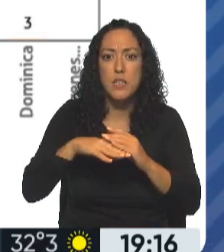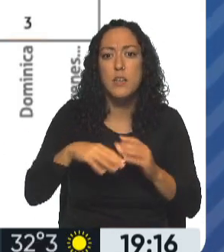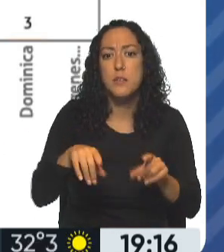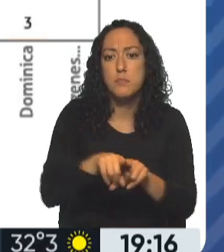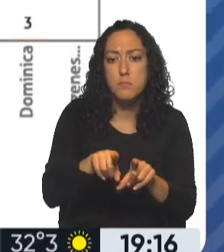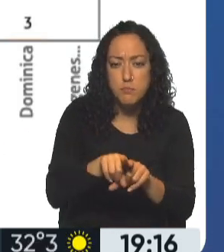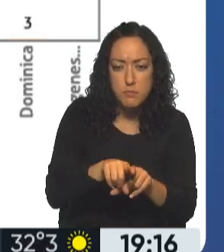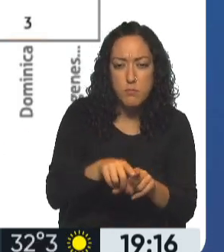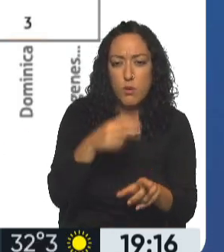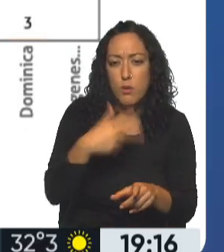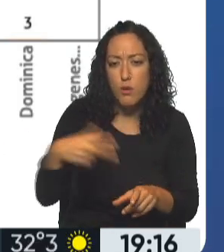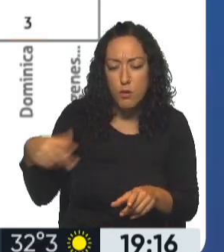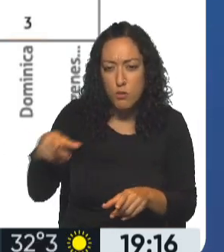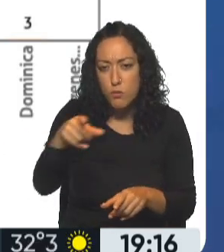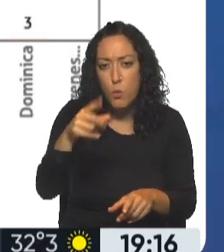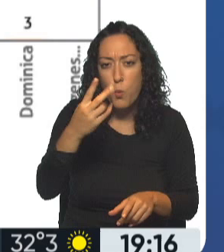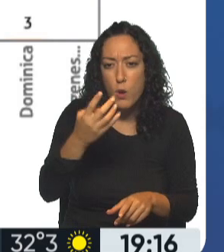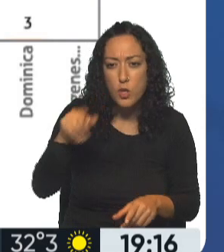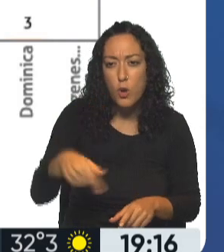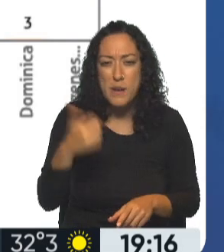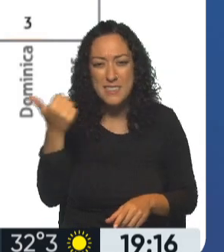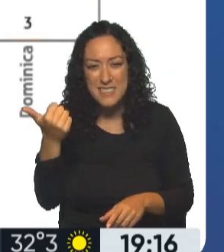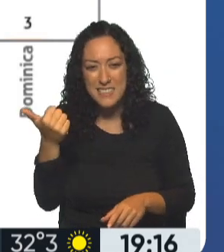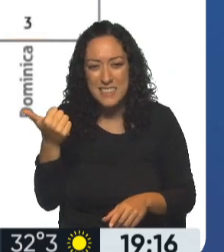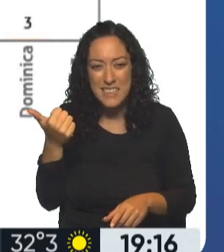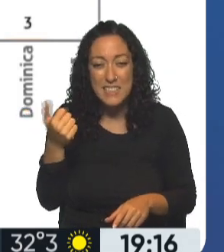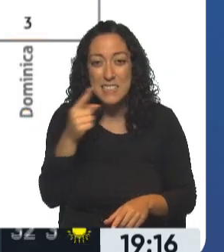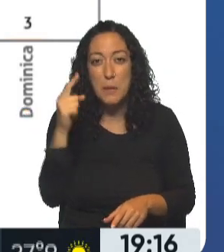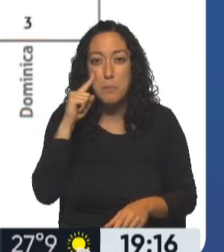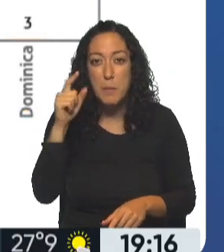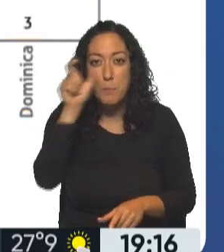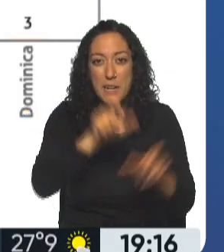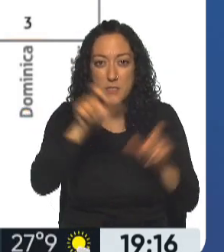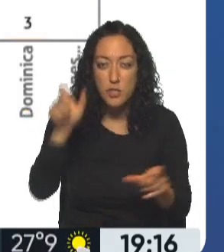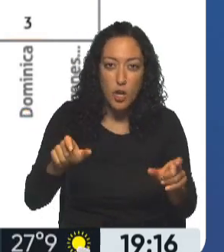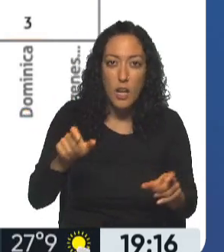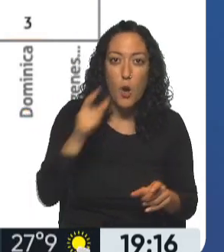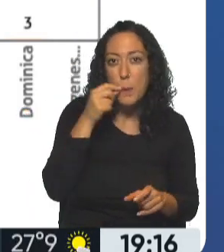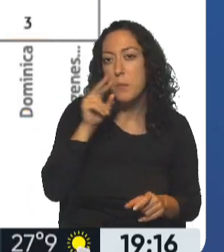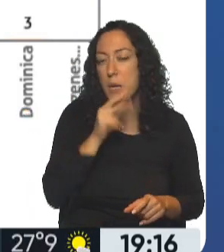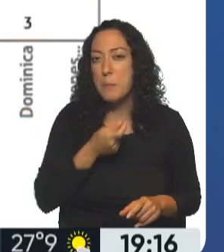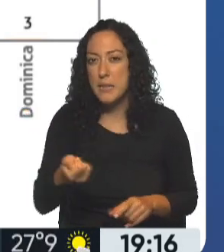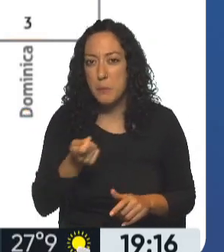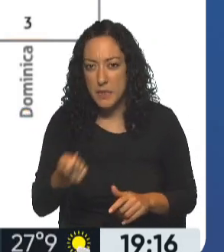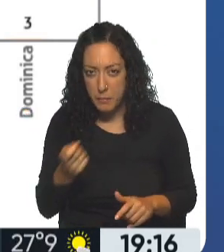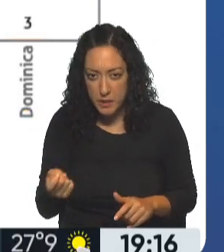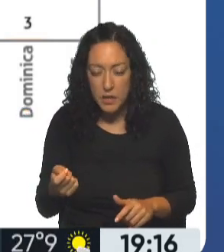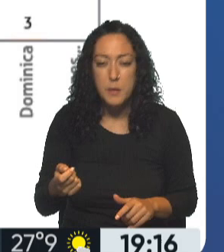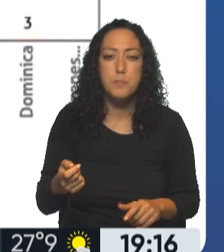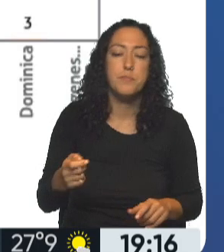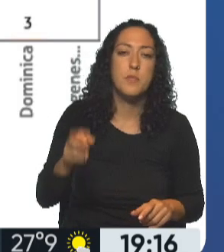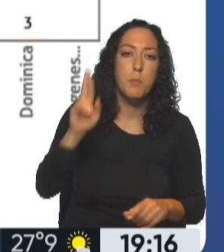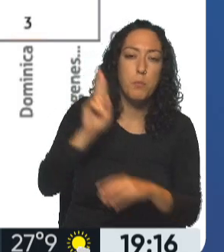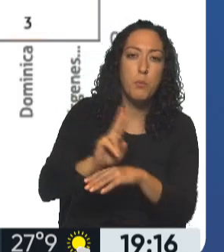con 4,6, es la tasa de femicidios cada 100.000 habitantes. Está después entre los principales República